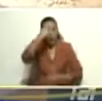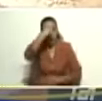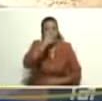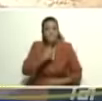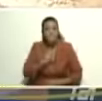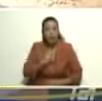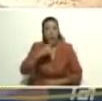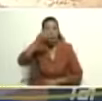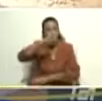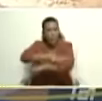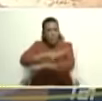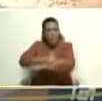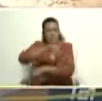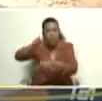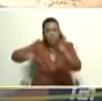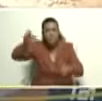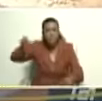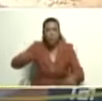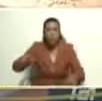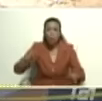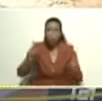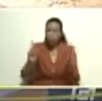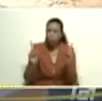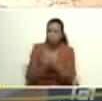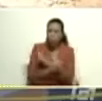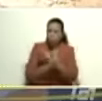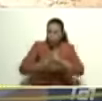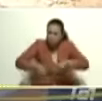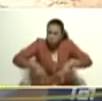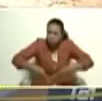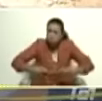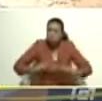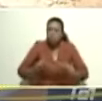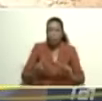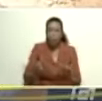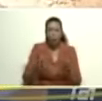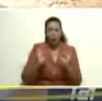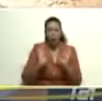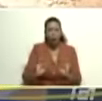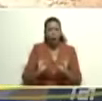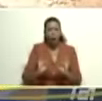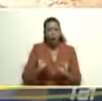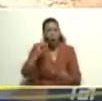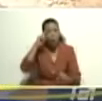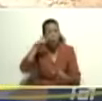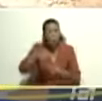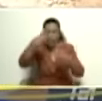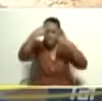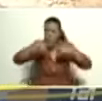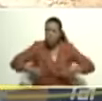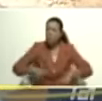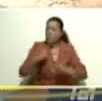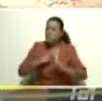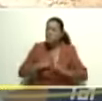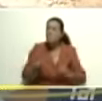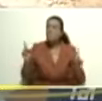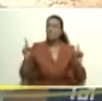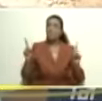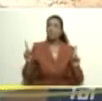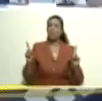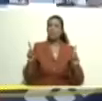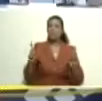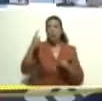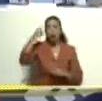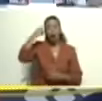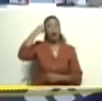de los pueblos. Ha surgido una nueva época de transición hacia otra humanidad. Y